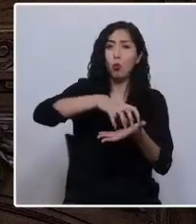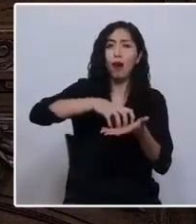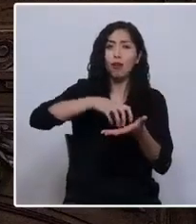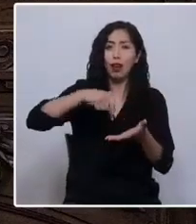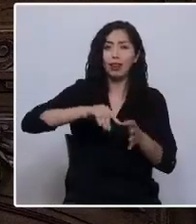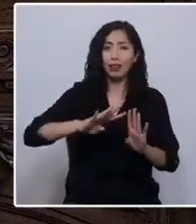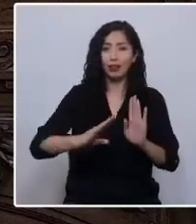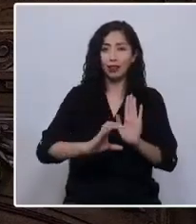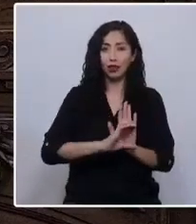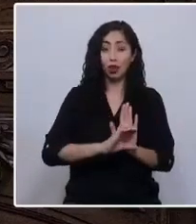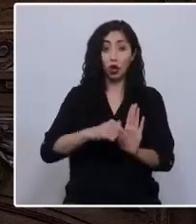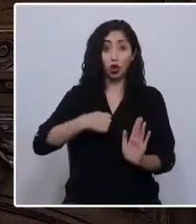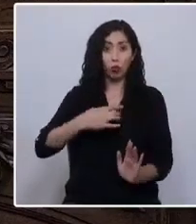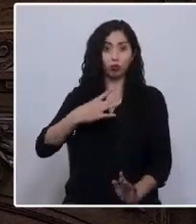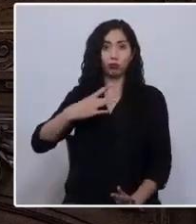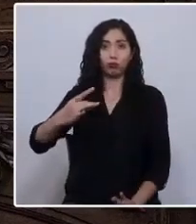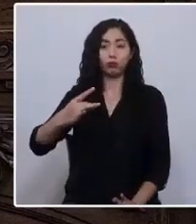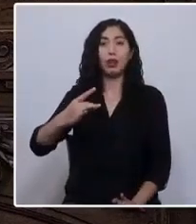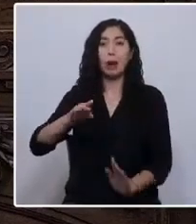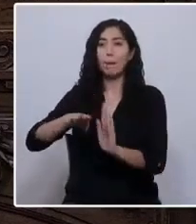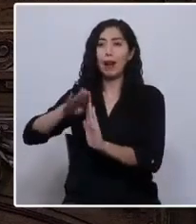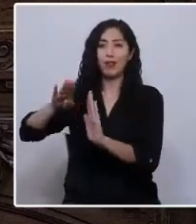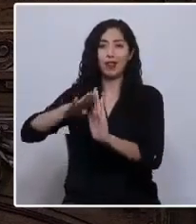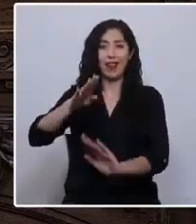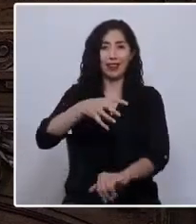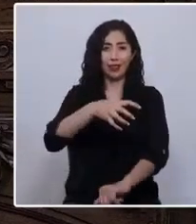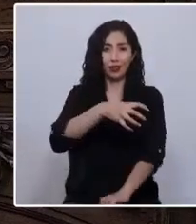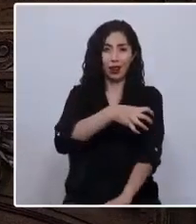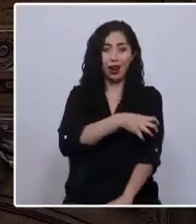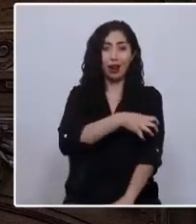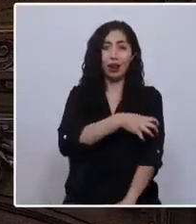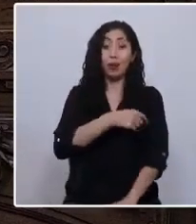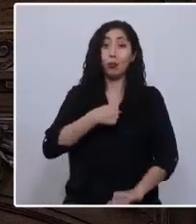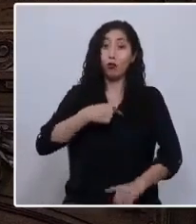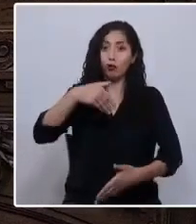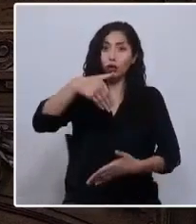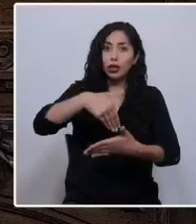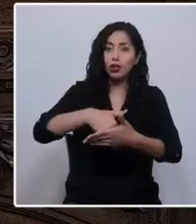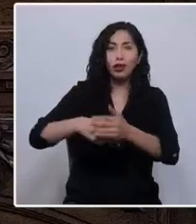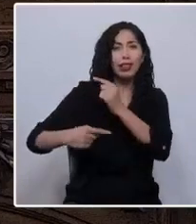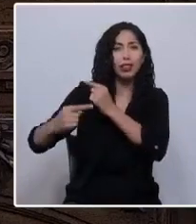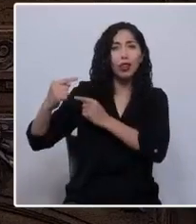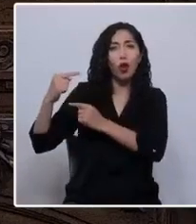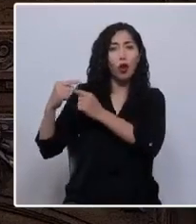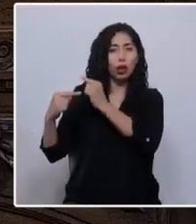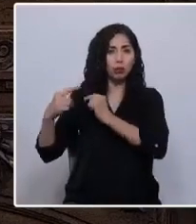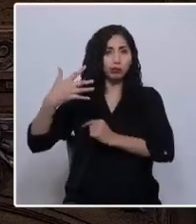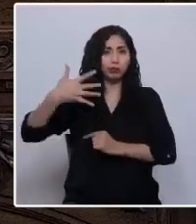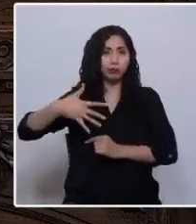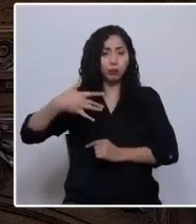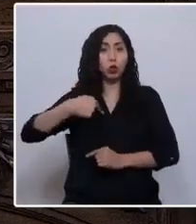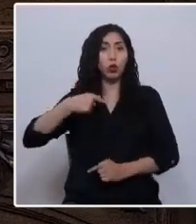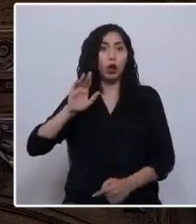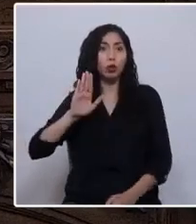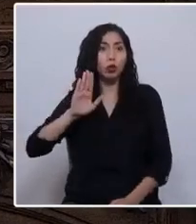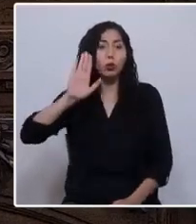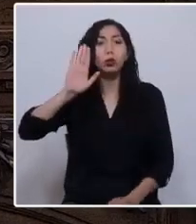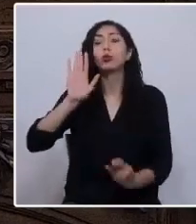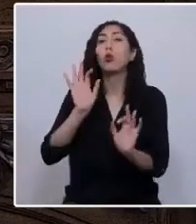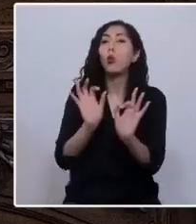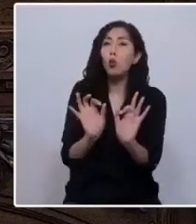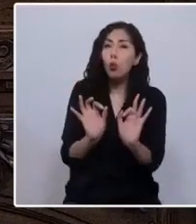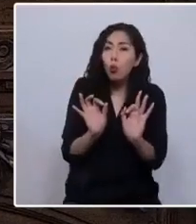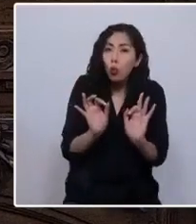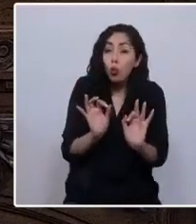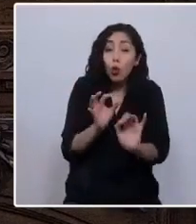resulte electa con la primera mayoría regional una votación histórica para una candidatura que provenía justamente de